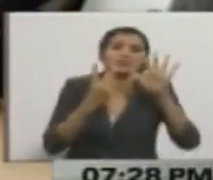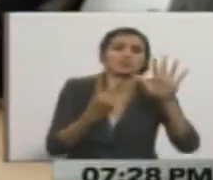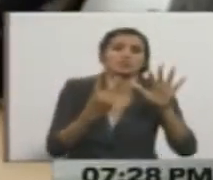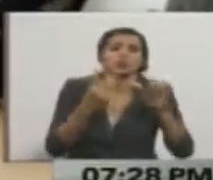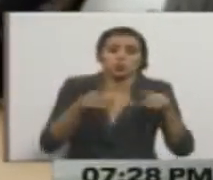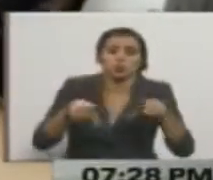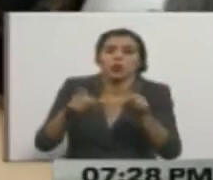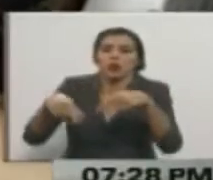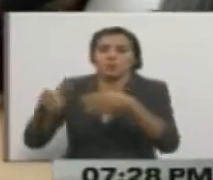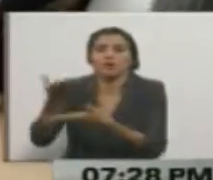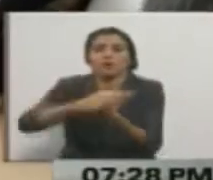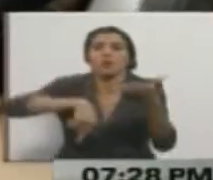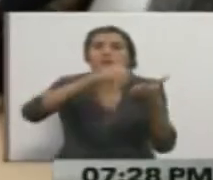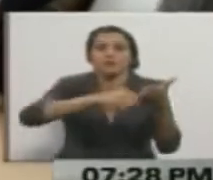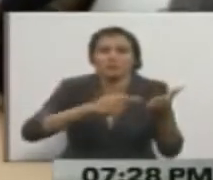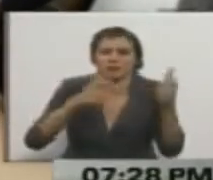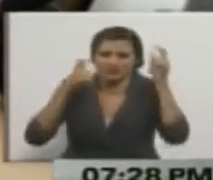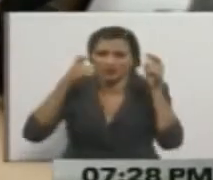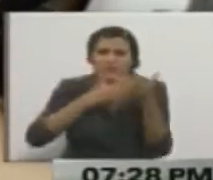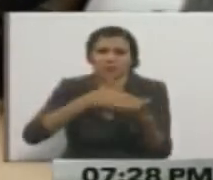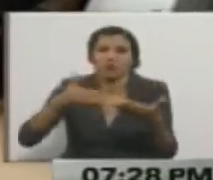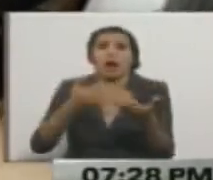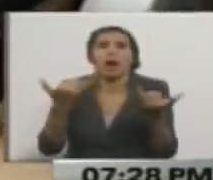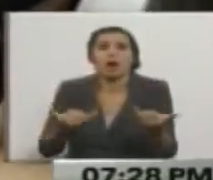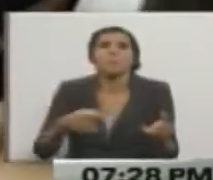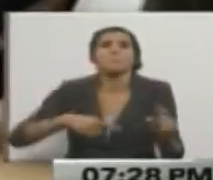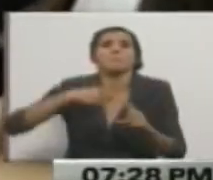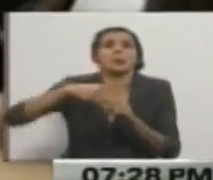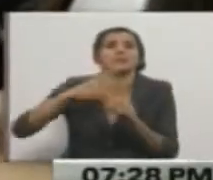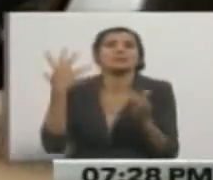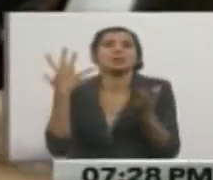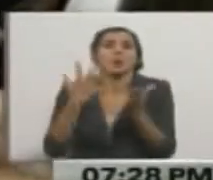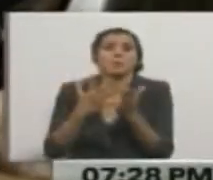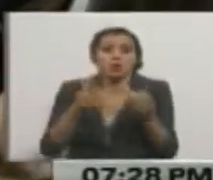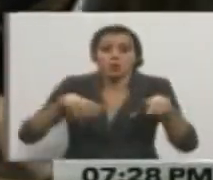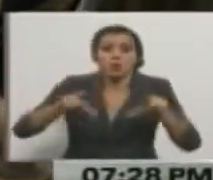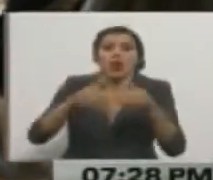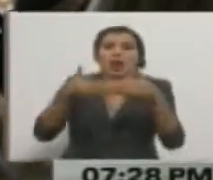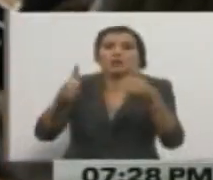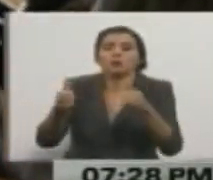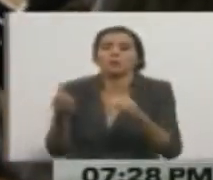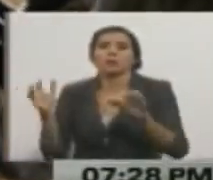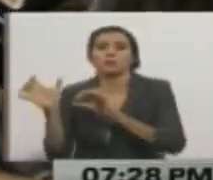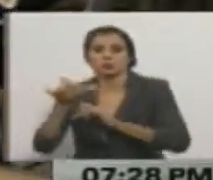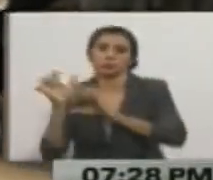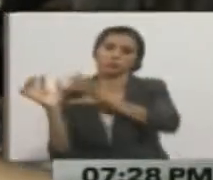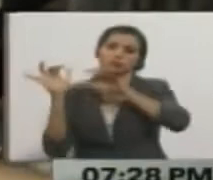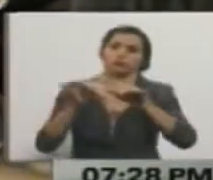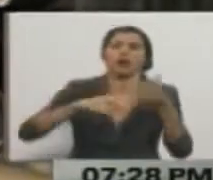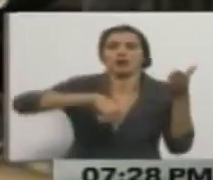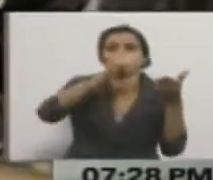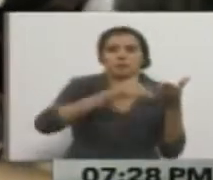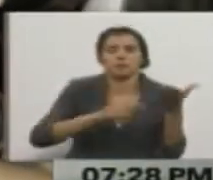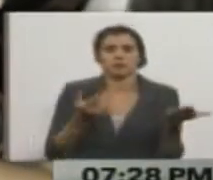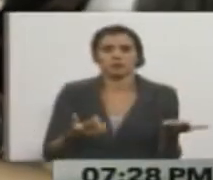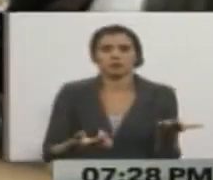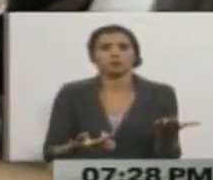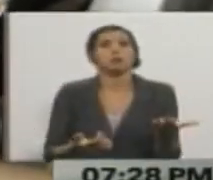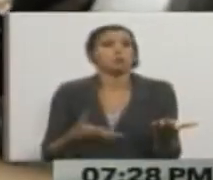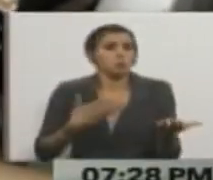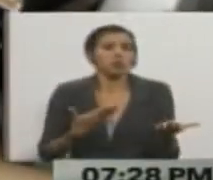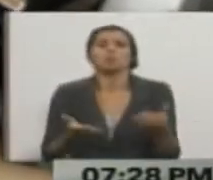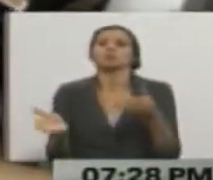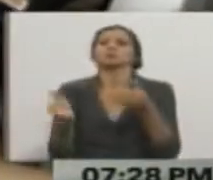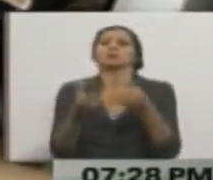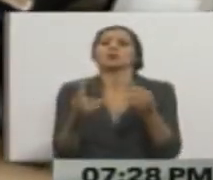revocatorio del presidente Chávez. Aquí son más de 5.000. A pesar de eso, a pesar de que nosotros opinamos que hubieran podido ser menos